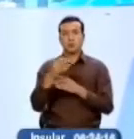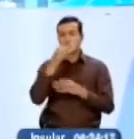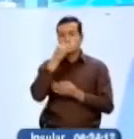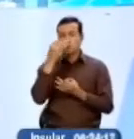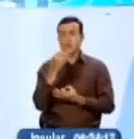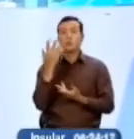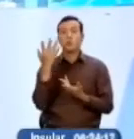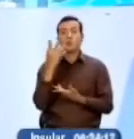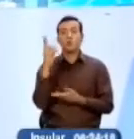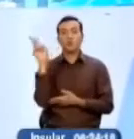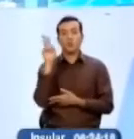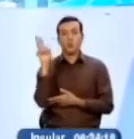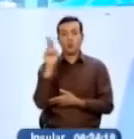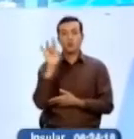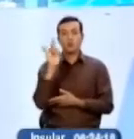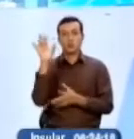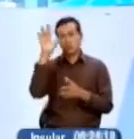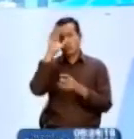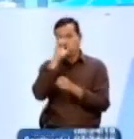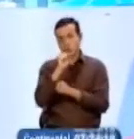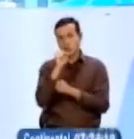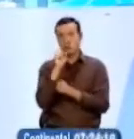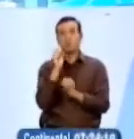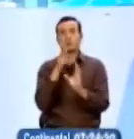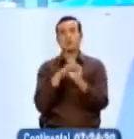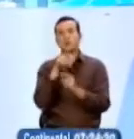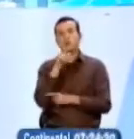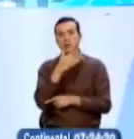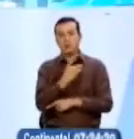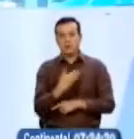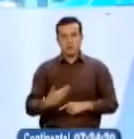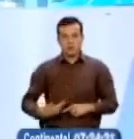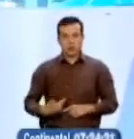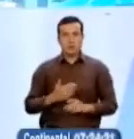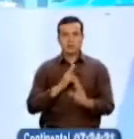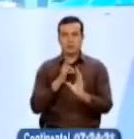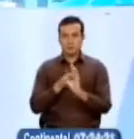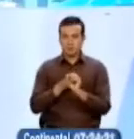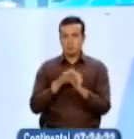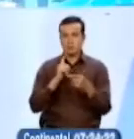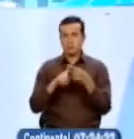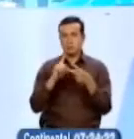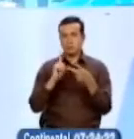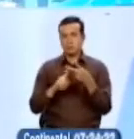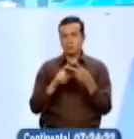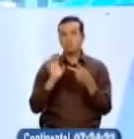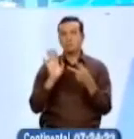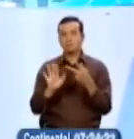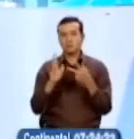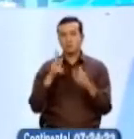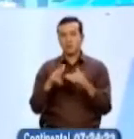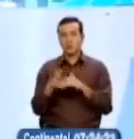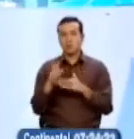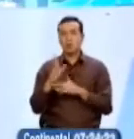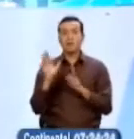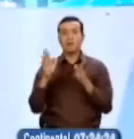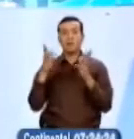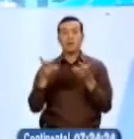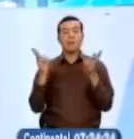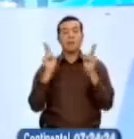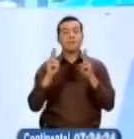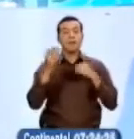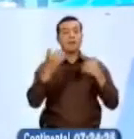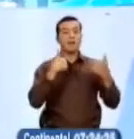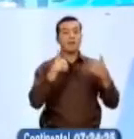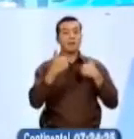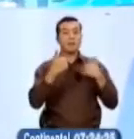será el día viernes a las 8 de la noche contará con la presencia del señor presidente y no solamente se inaugurará el festival sino también el teatro